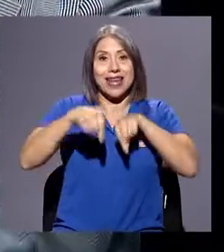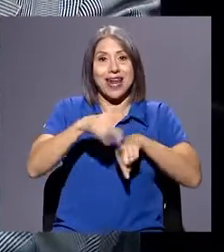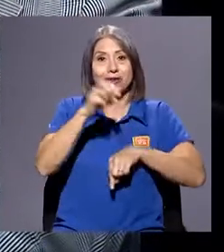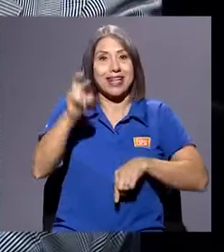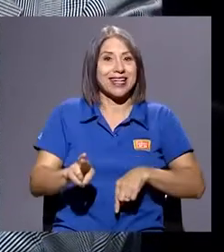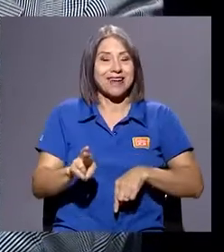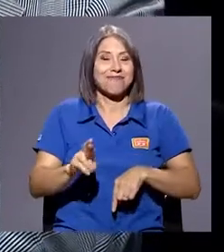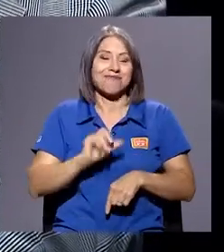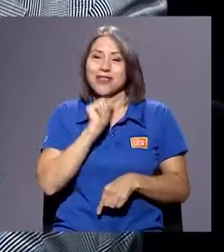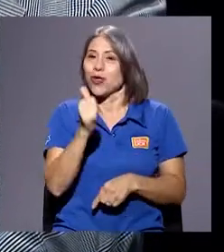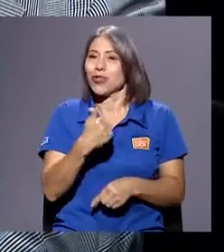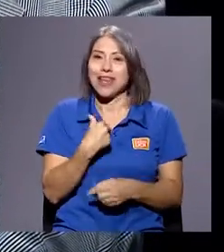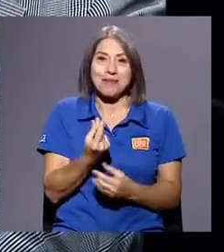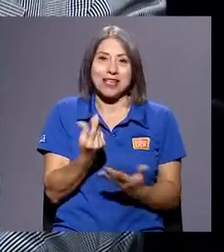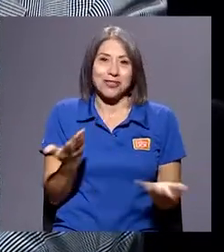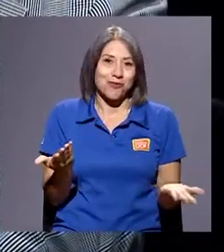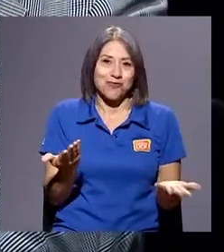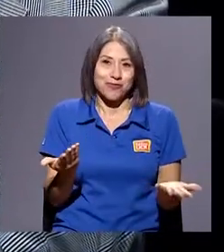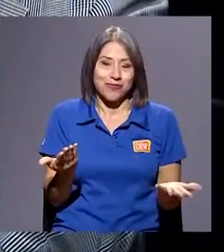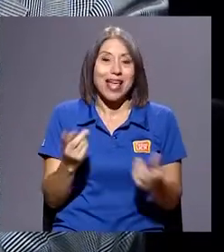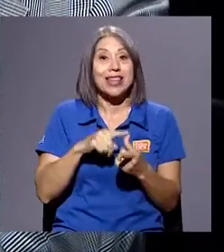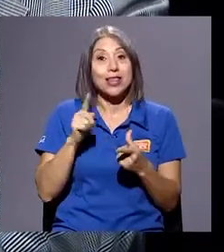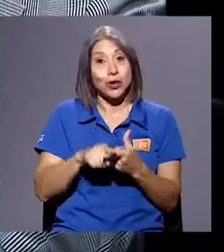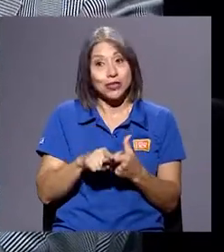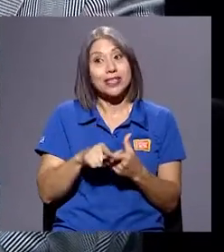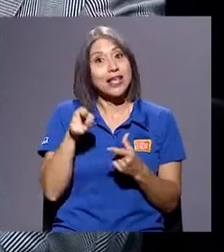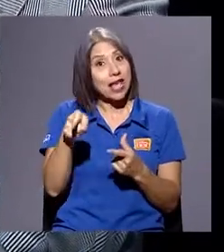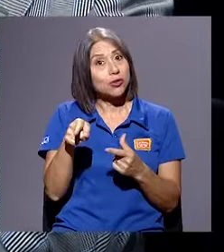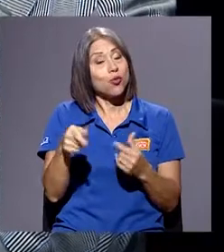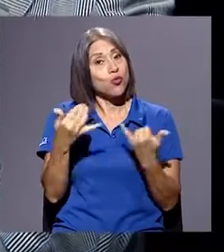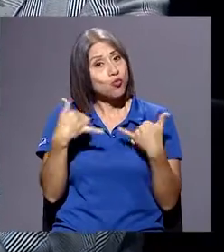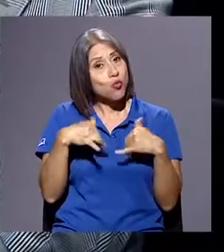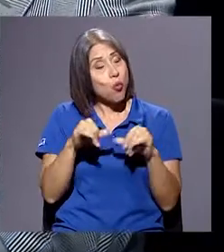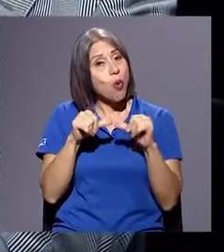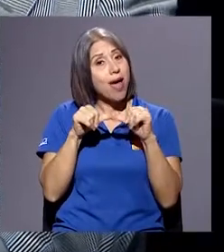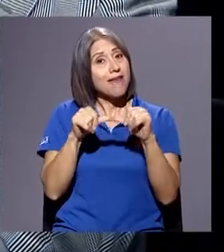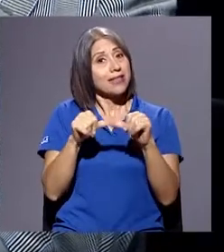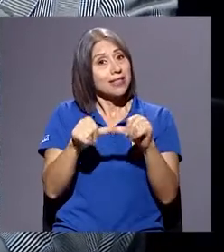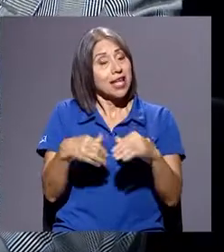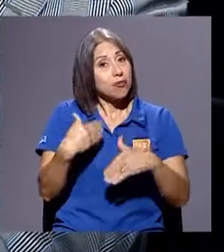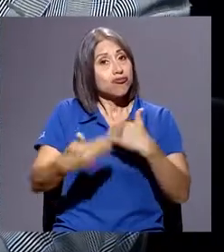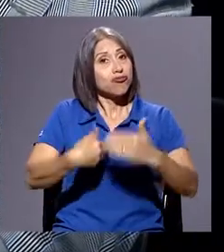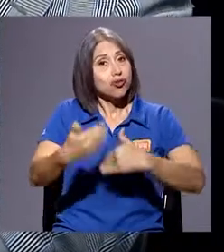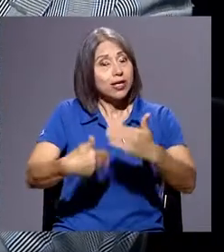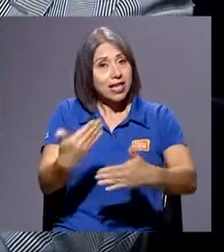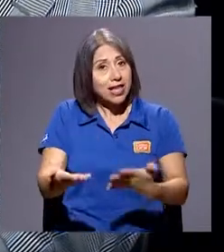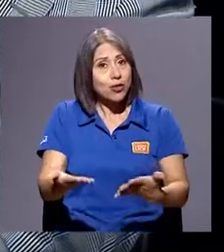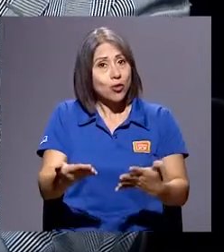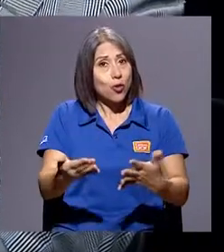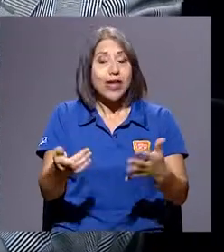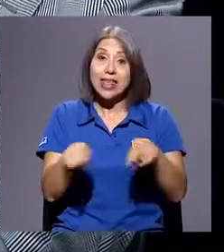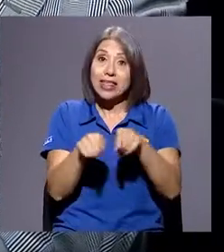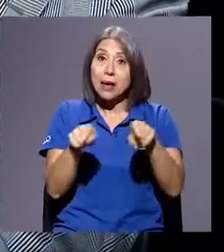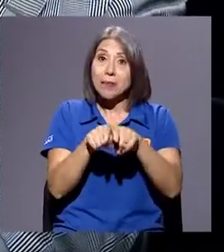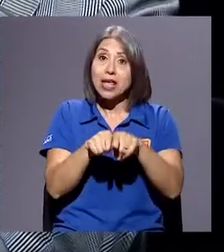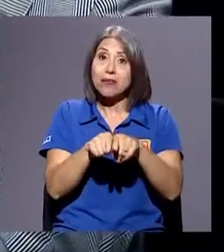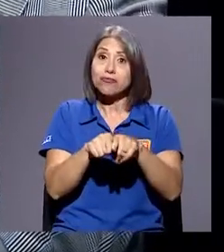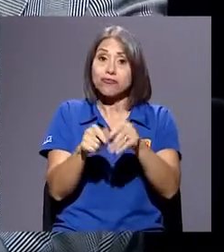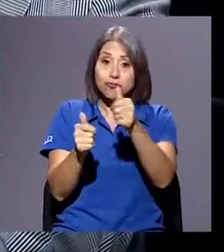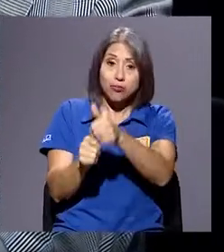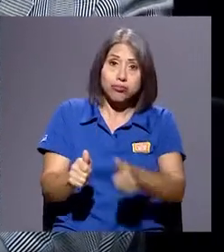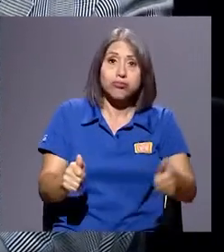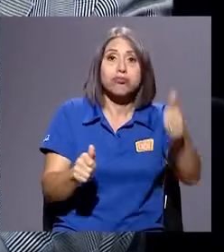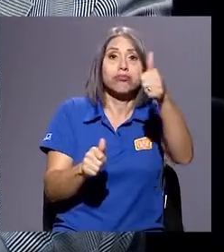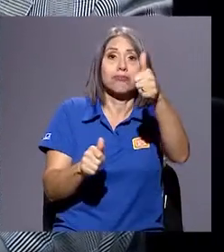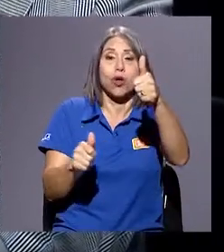precio. Entonces, esa percepción nos sigue, digamos, sosteniendo y sobresaliendo por sobre el respecto de